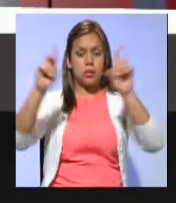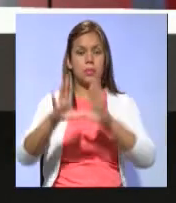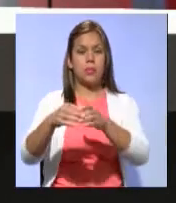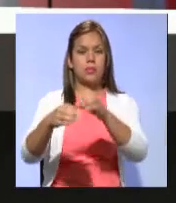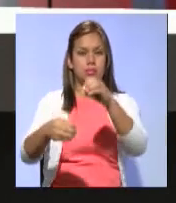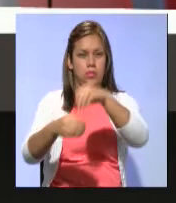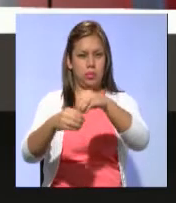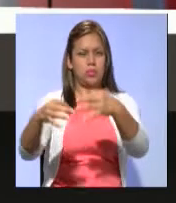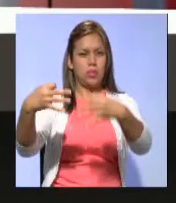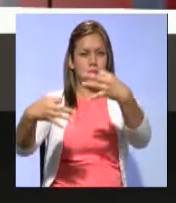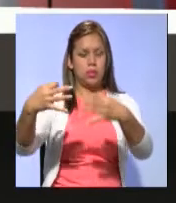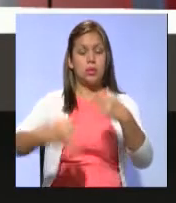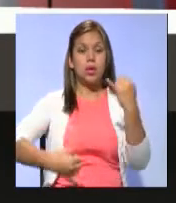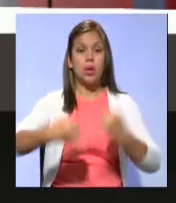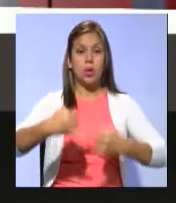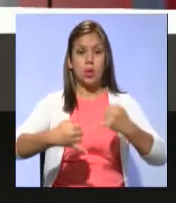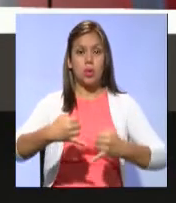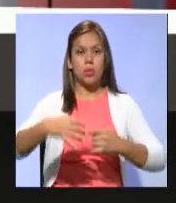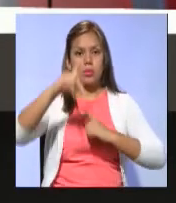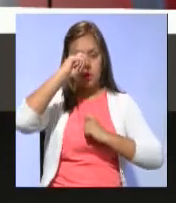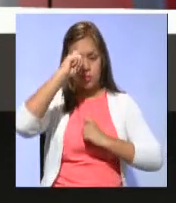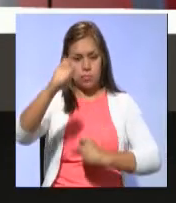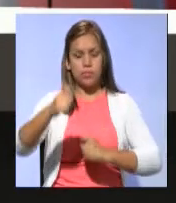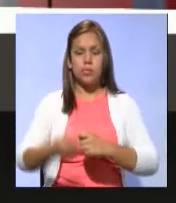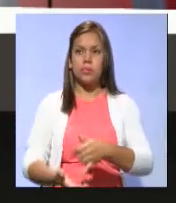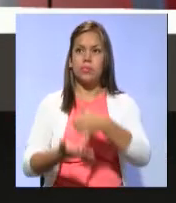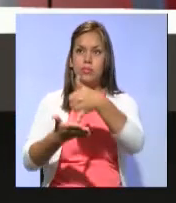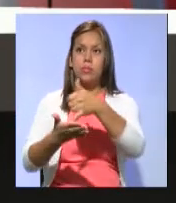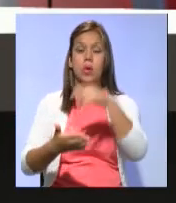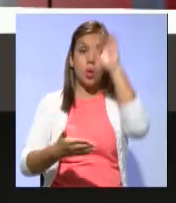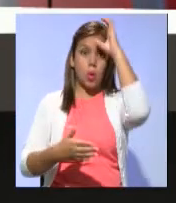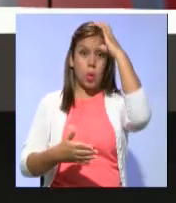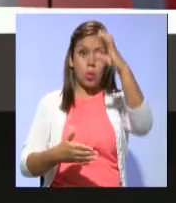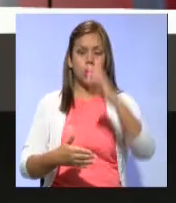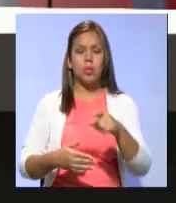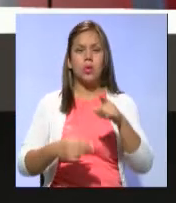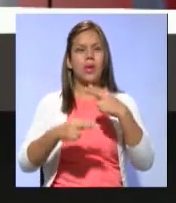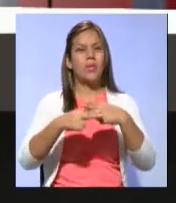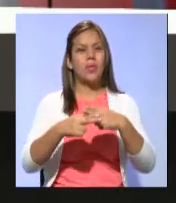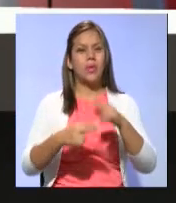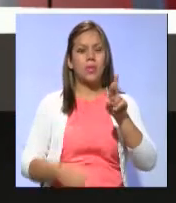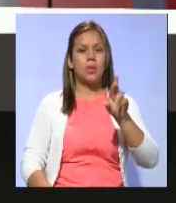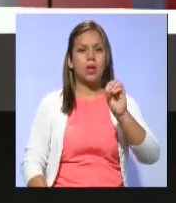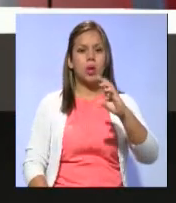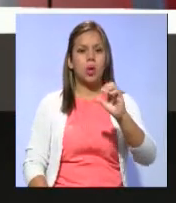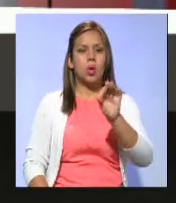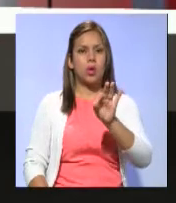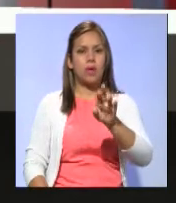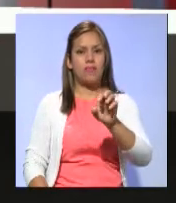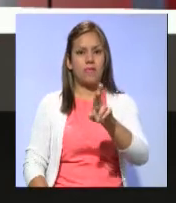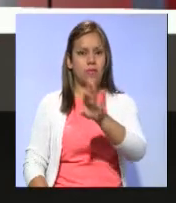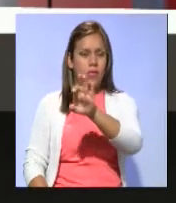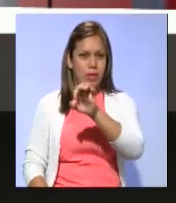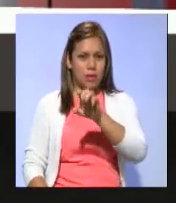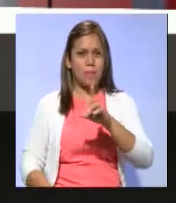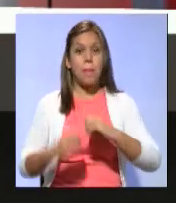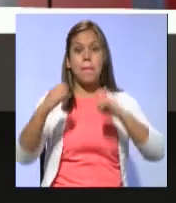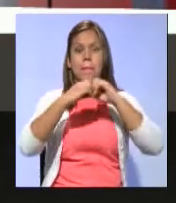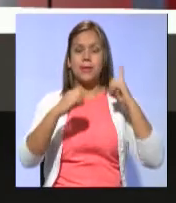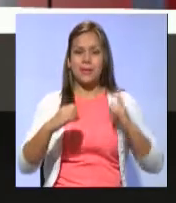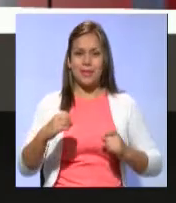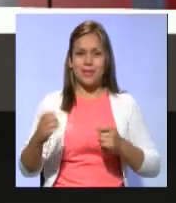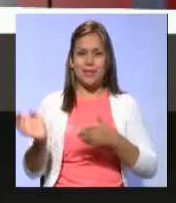Justicia. Y por último, se condecorarán con el mérito cultural Dr. Vicente Rocafuerte a dos artistas del país. Más detalles de la jornada